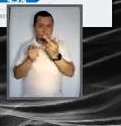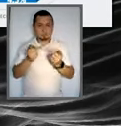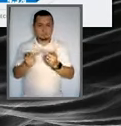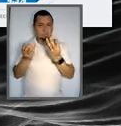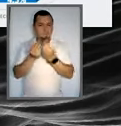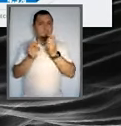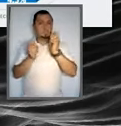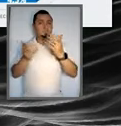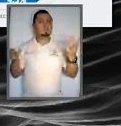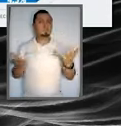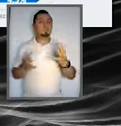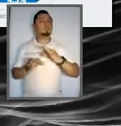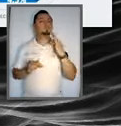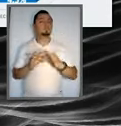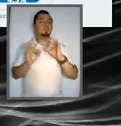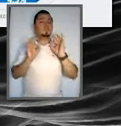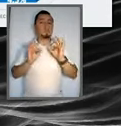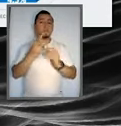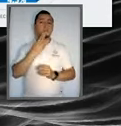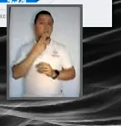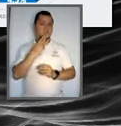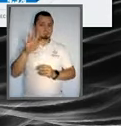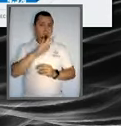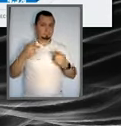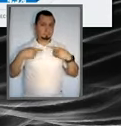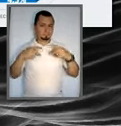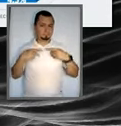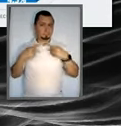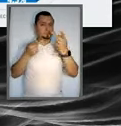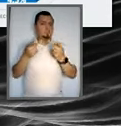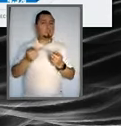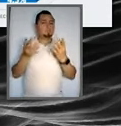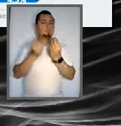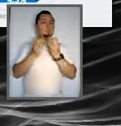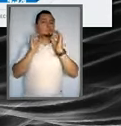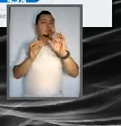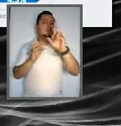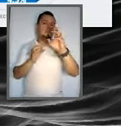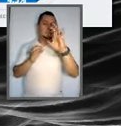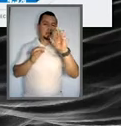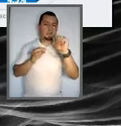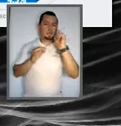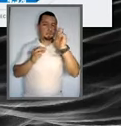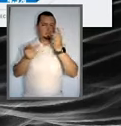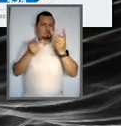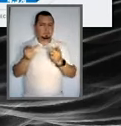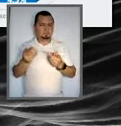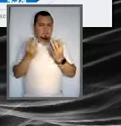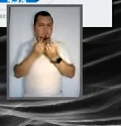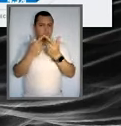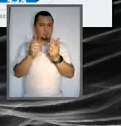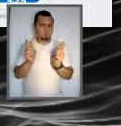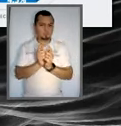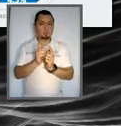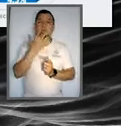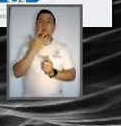digitales son ampliamente utilizados. Y esto, entiéndase bien, no solo quiere decir la plataforma Recrea Digital. Cuando digo recursos digitales me refiero hasta grupos